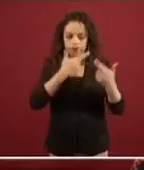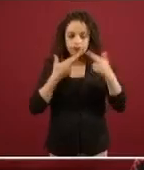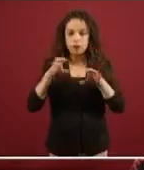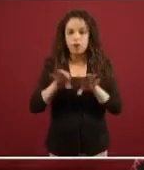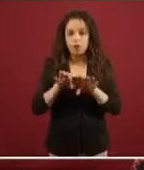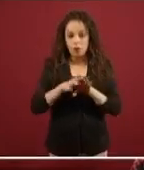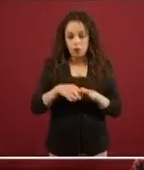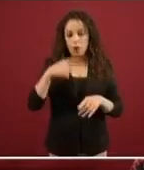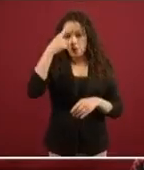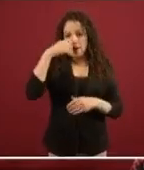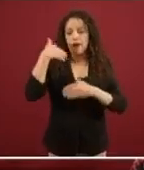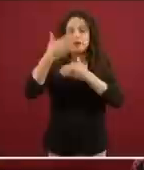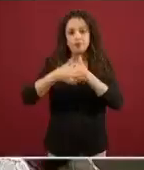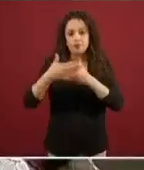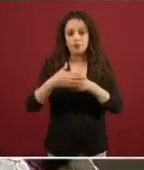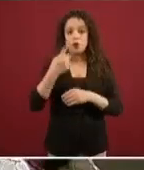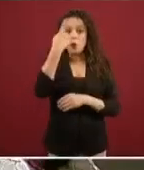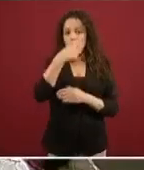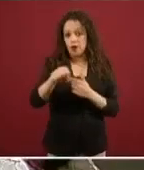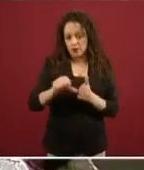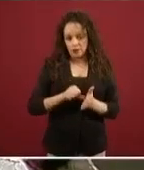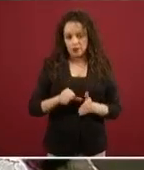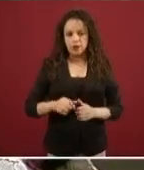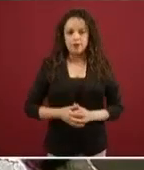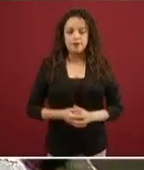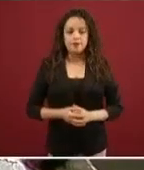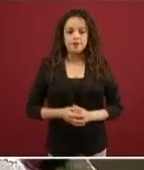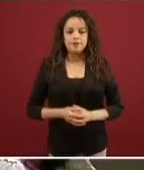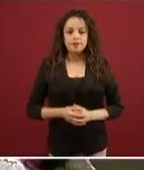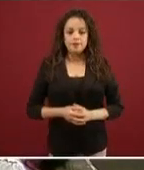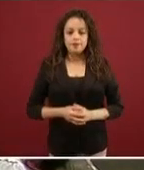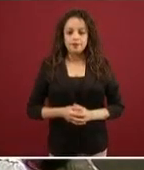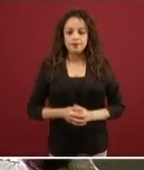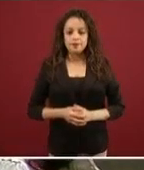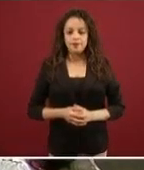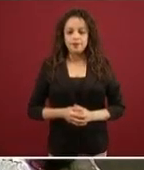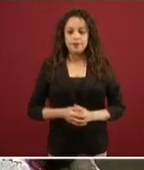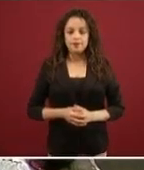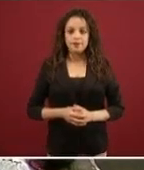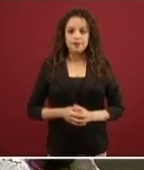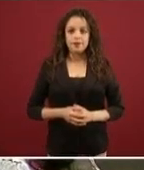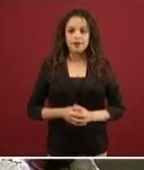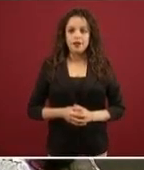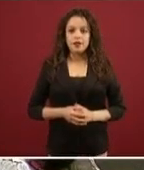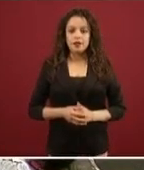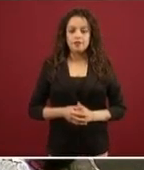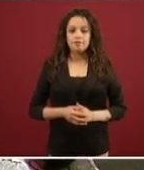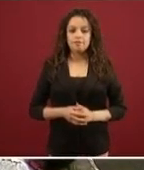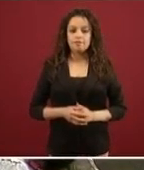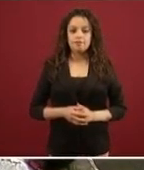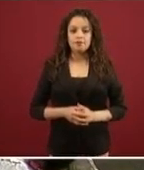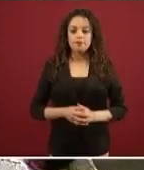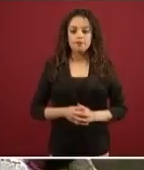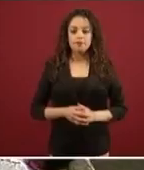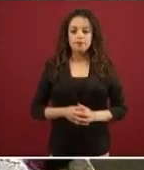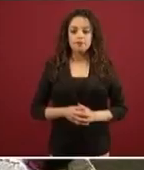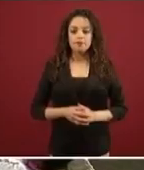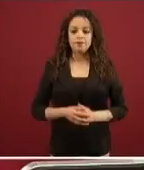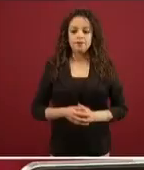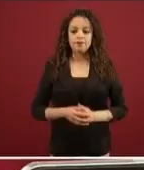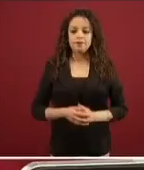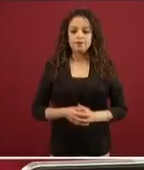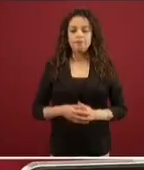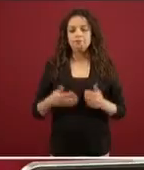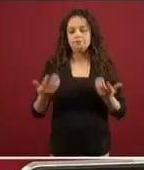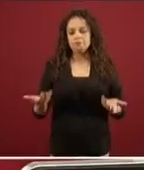definido. ¿El número de municipios estaban hablando de 400 y tantos? Lo que anunciamos ayer fue una preidentificación